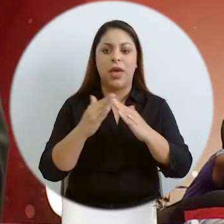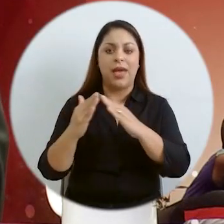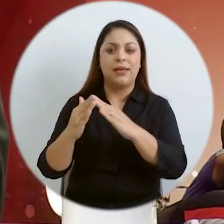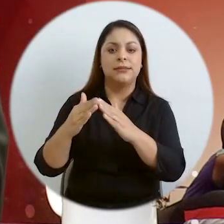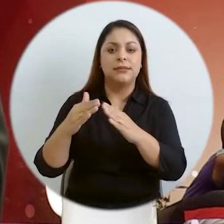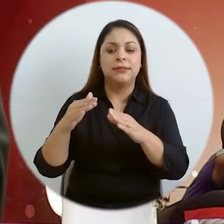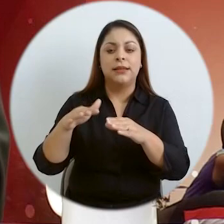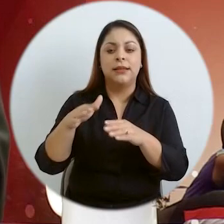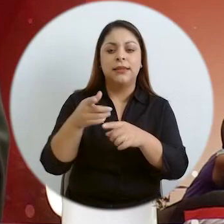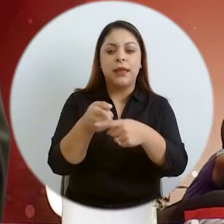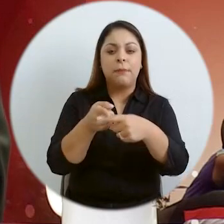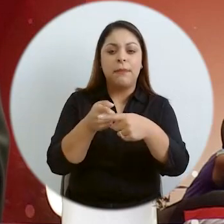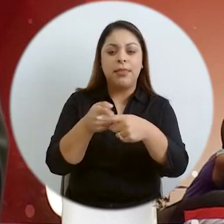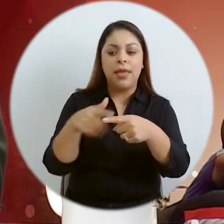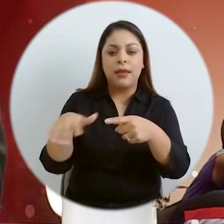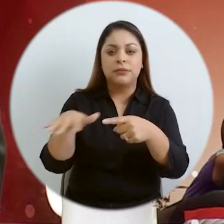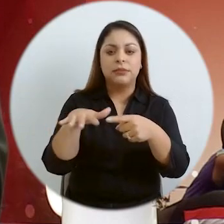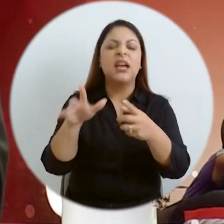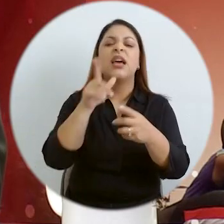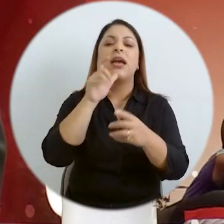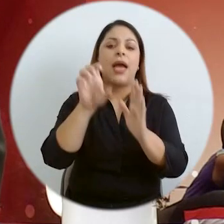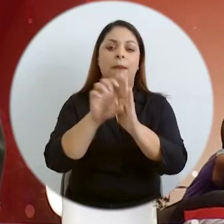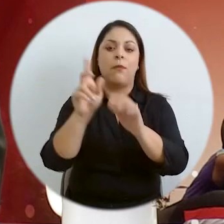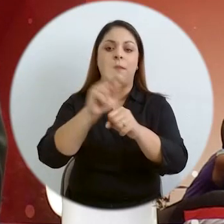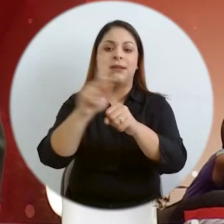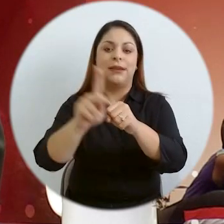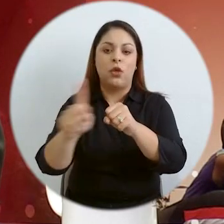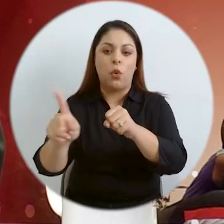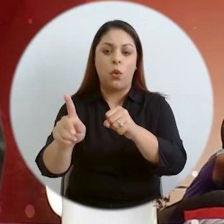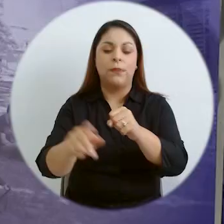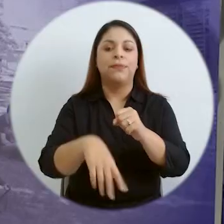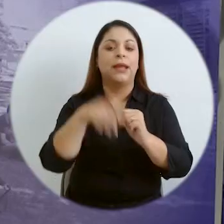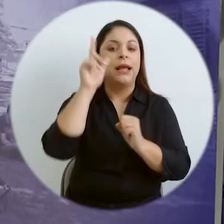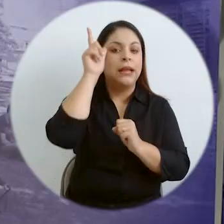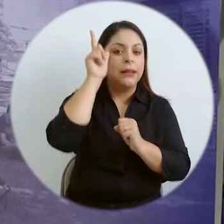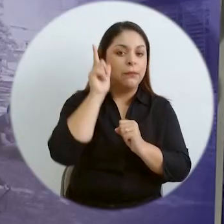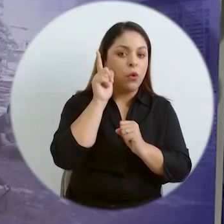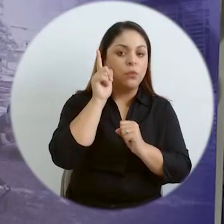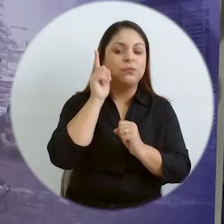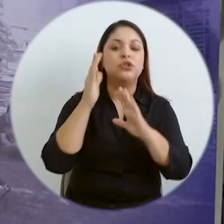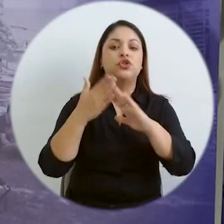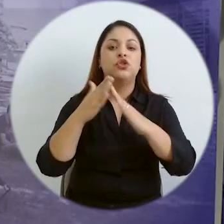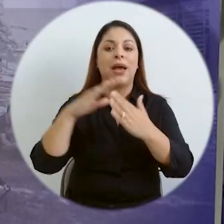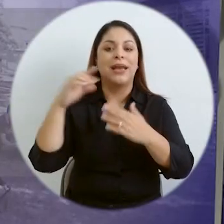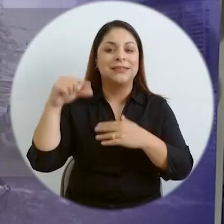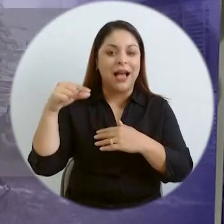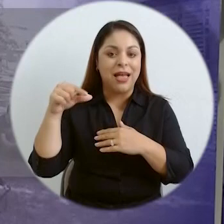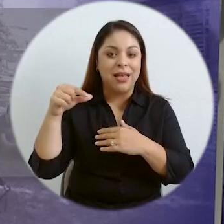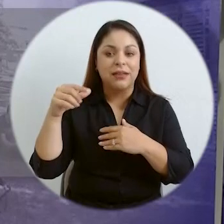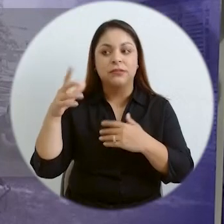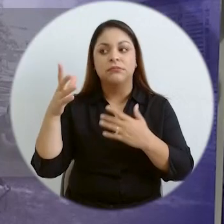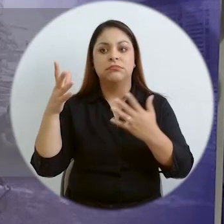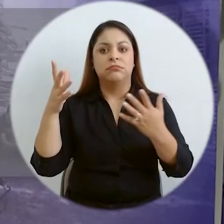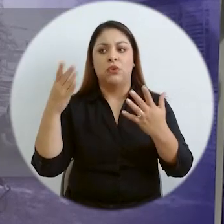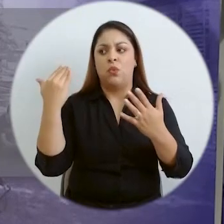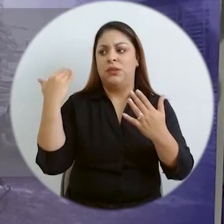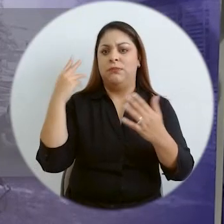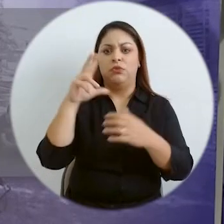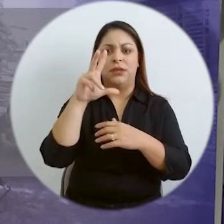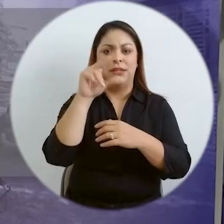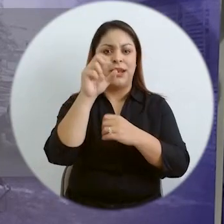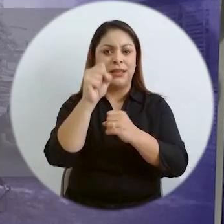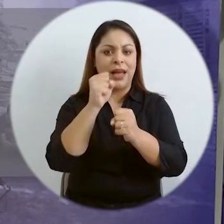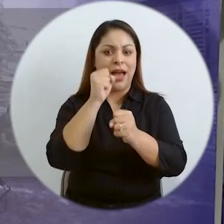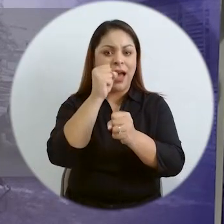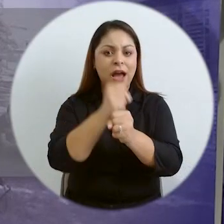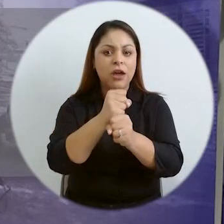o ciudades periféricas en el país, Pérez Celedón, Limón, Ciudad Quesada, que en los últimos 30 años